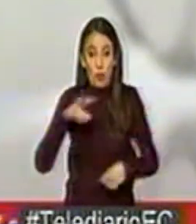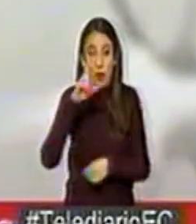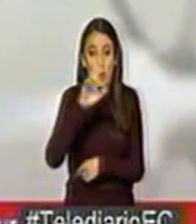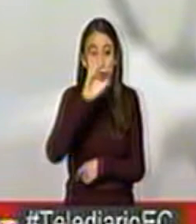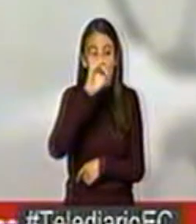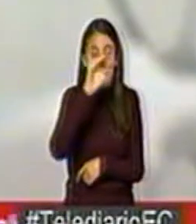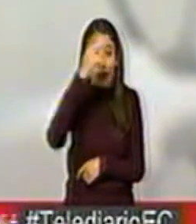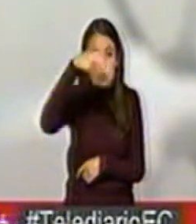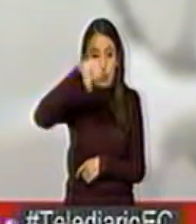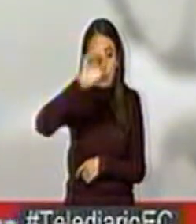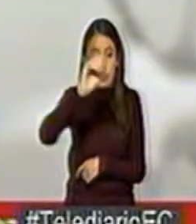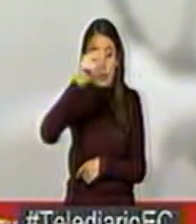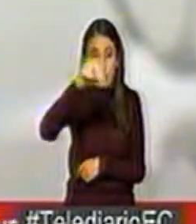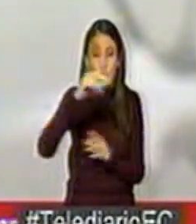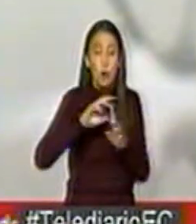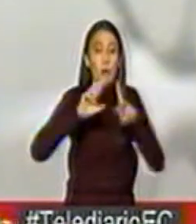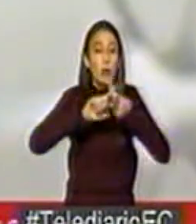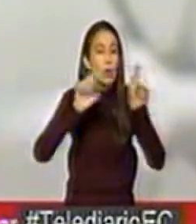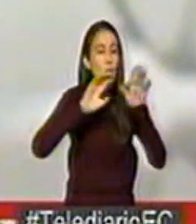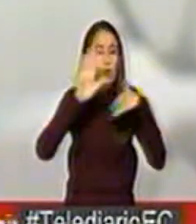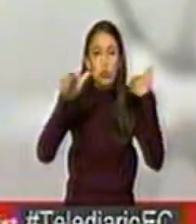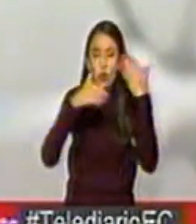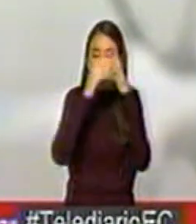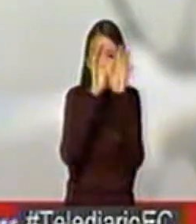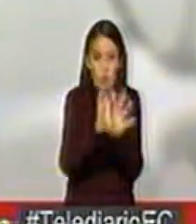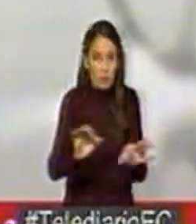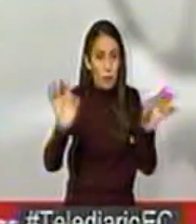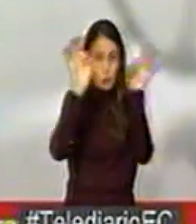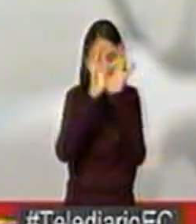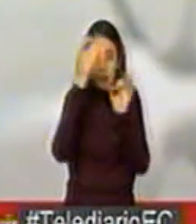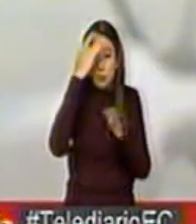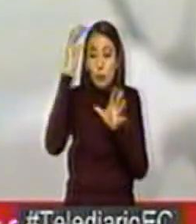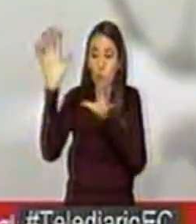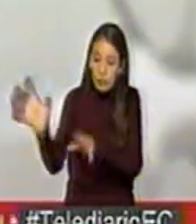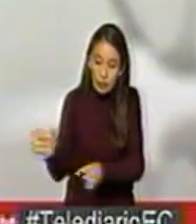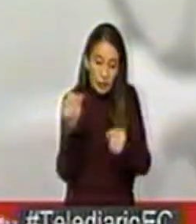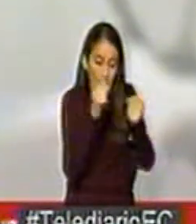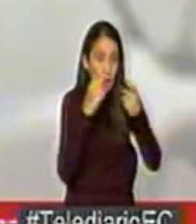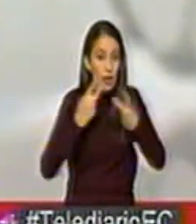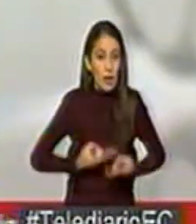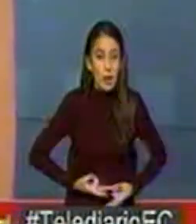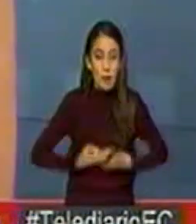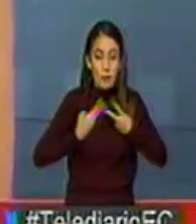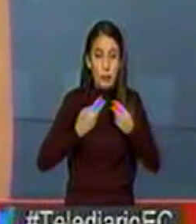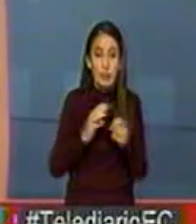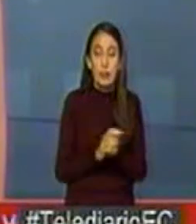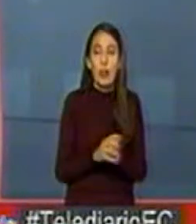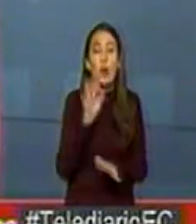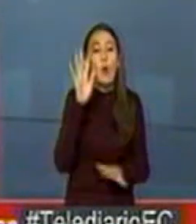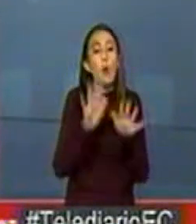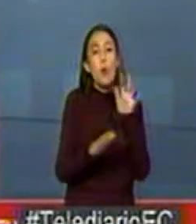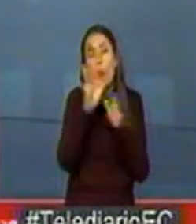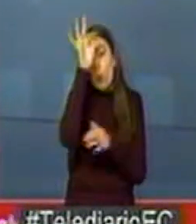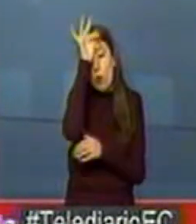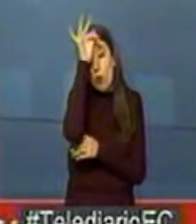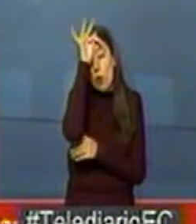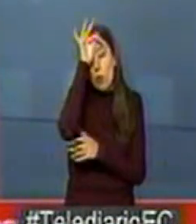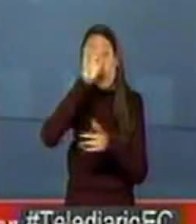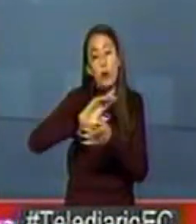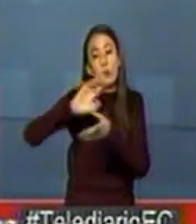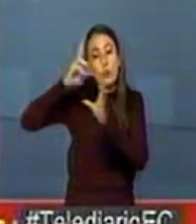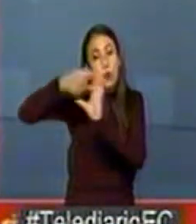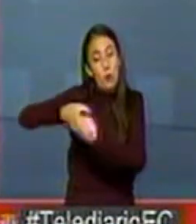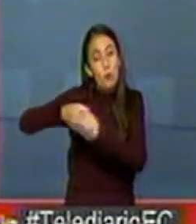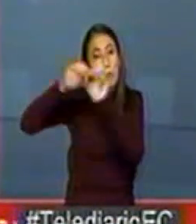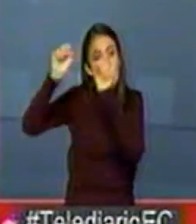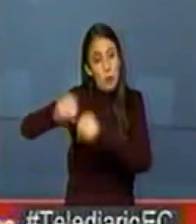Ecuador. Pero todos son importantes porque salvan la vida de los ecuatorianos y ecuatorianas. ¿Y cuántos hospitales están incluidos o están capacitados